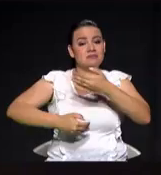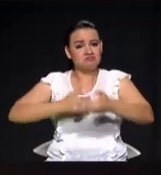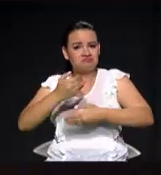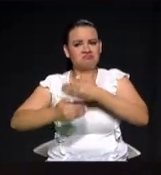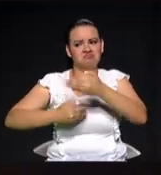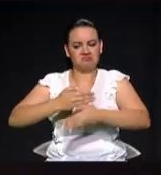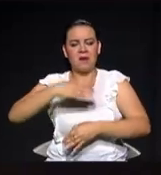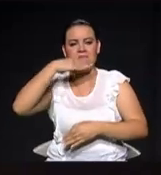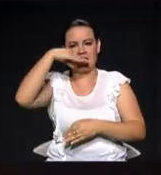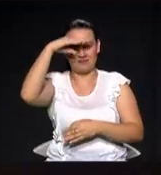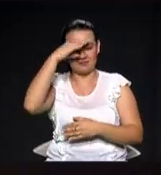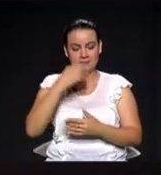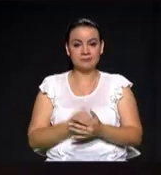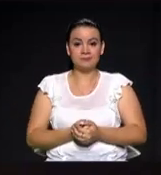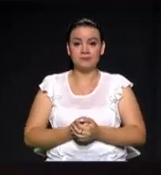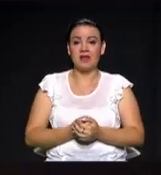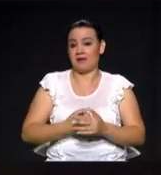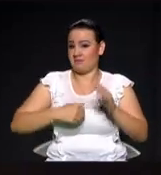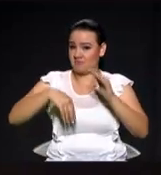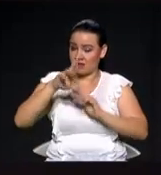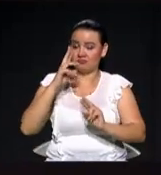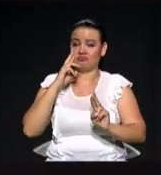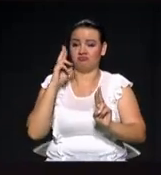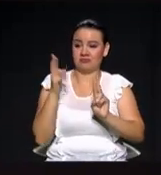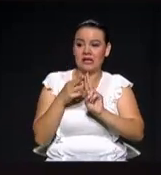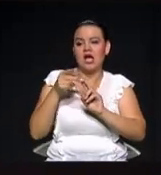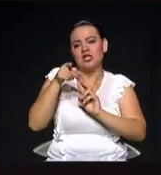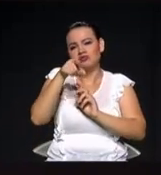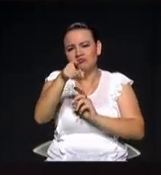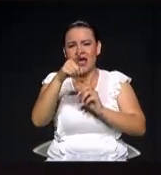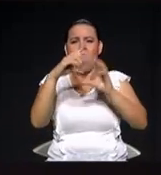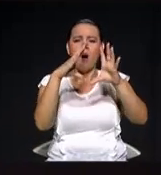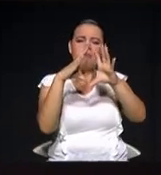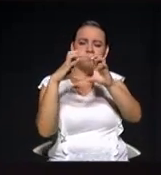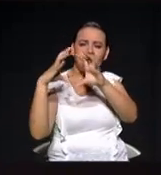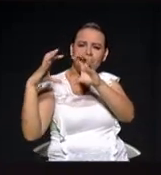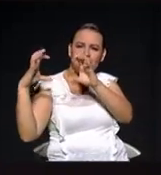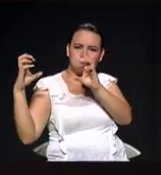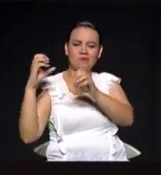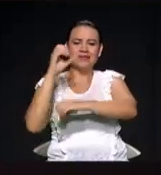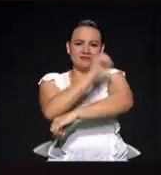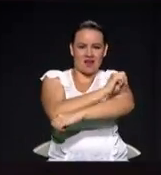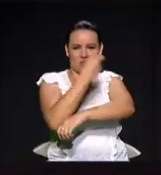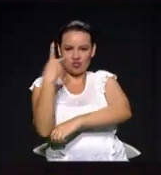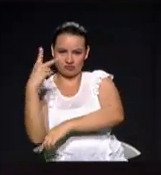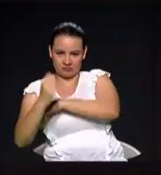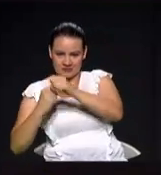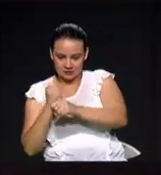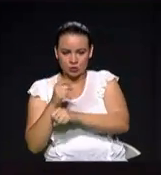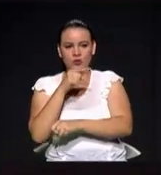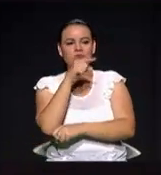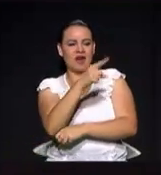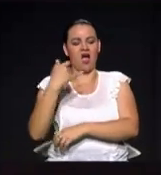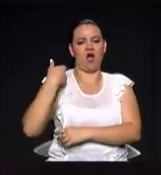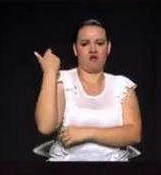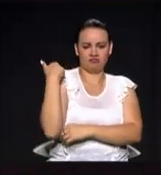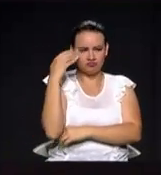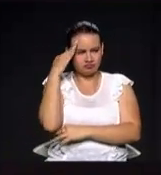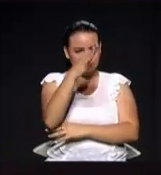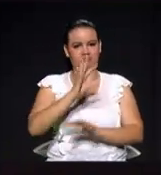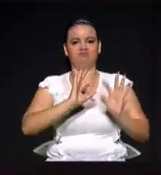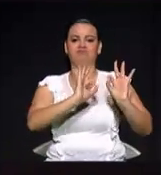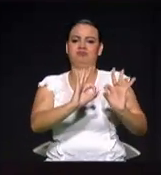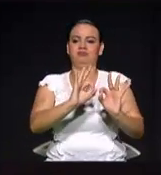y hay que resaltar no solamente desde buen comienzo desde jóvenes con futuro desde todo el ciclo de acompañamiento a